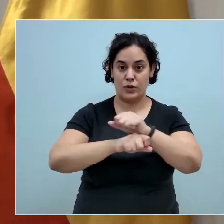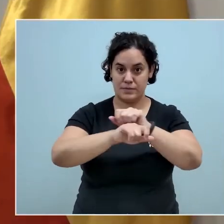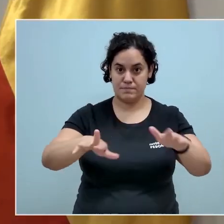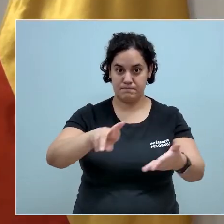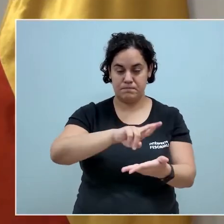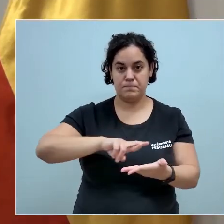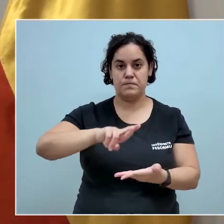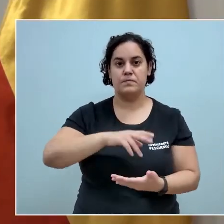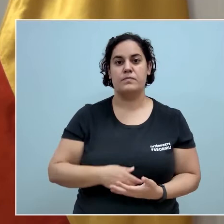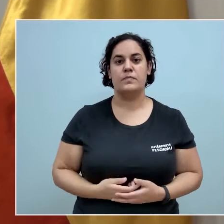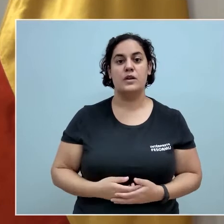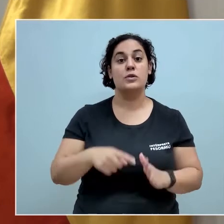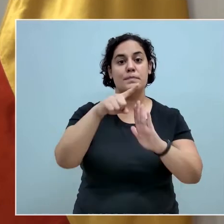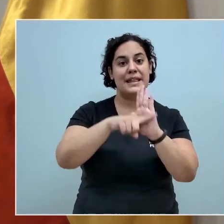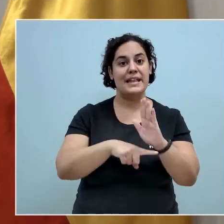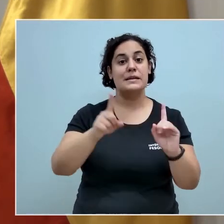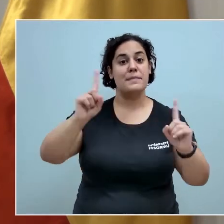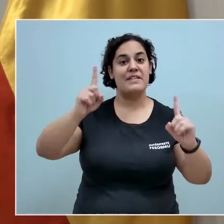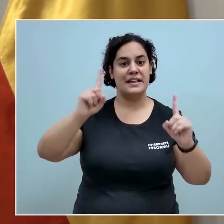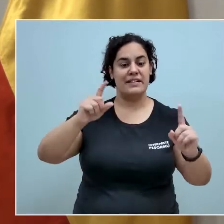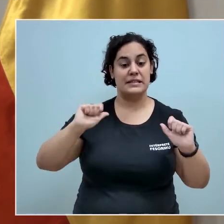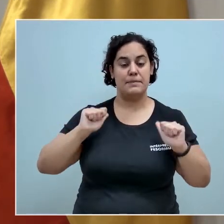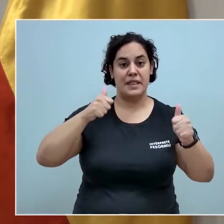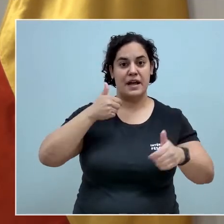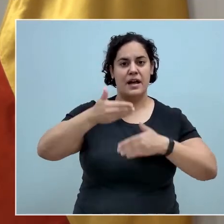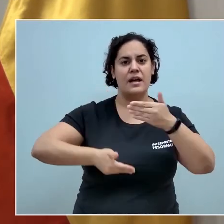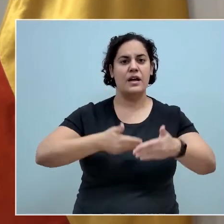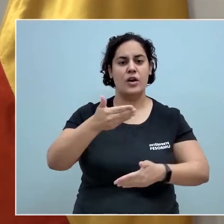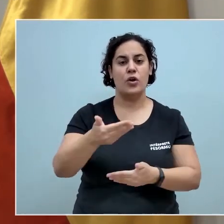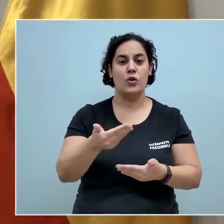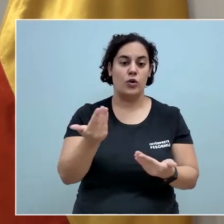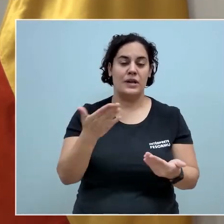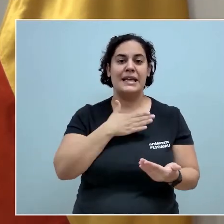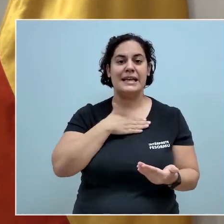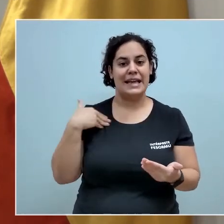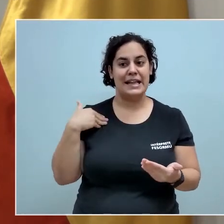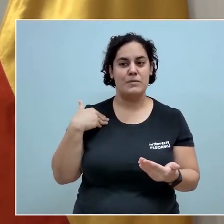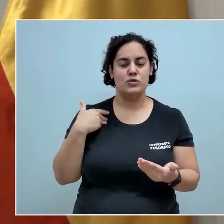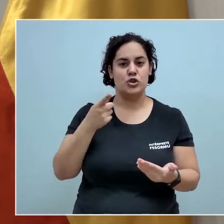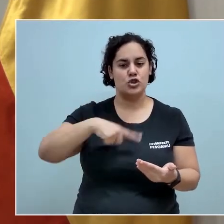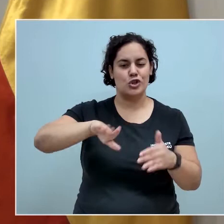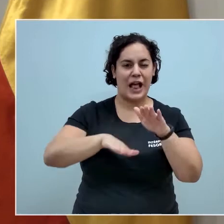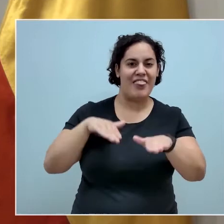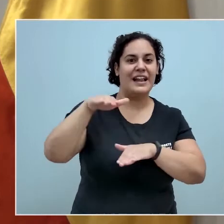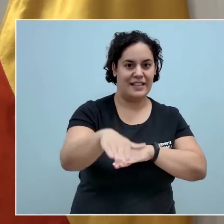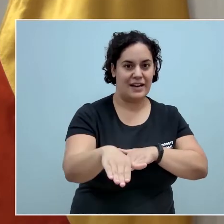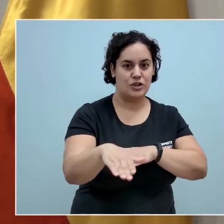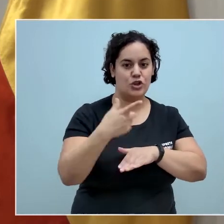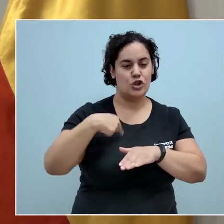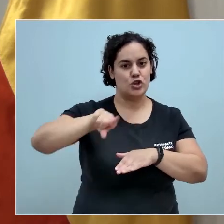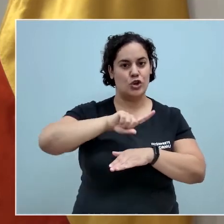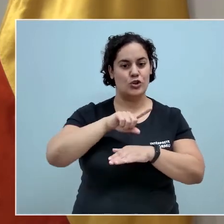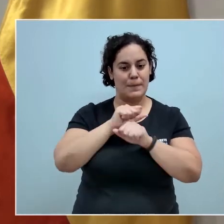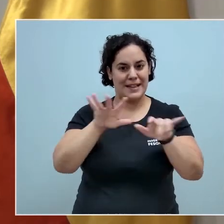región. Medidas preventivas que ponemos en marcha con el propósito de ir un paso por delante de la pandemia. Hay personas a las que les